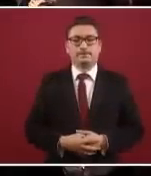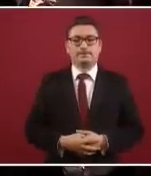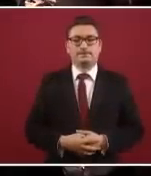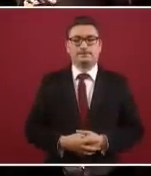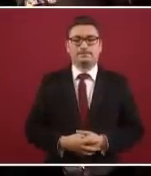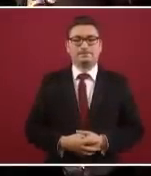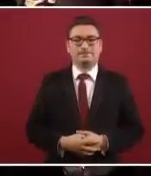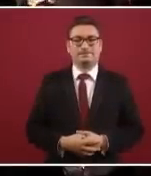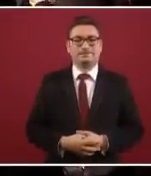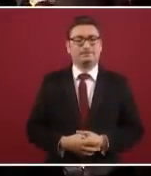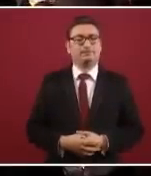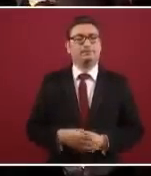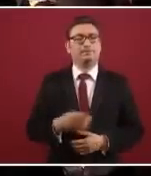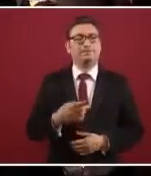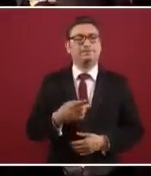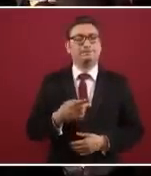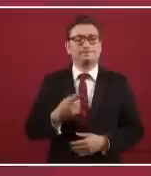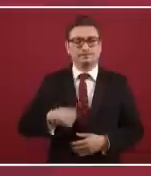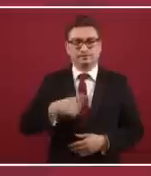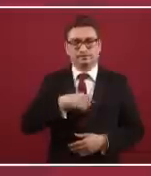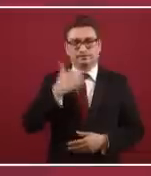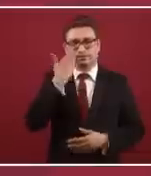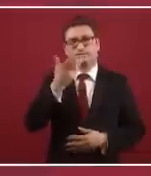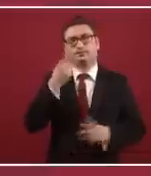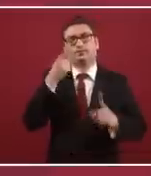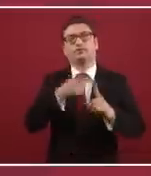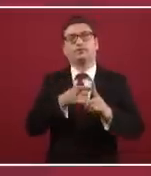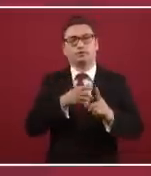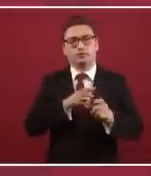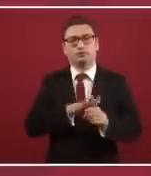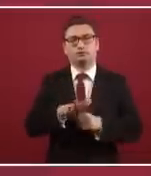Queremos llevar al